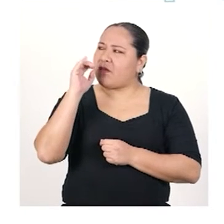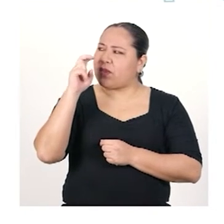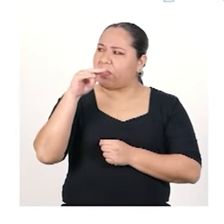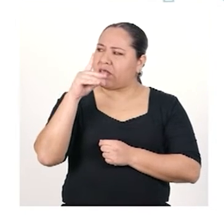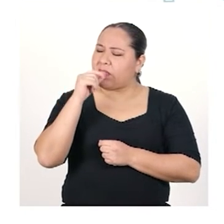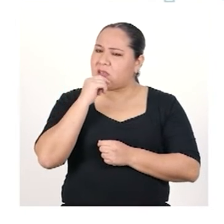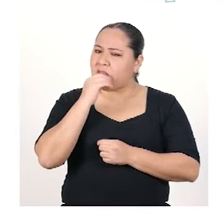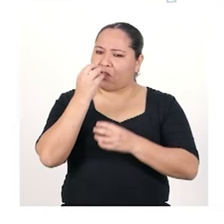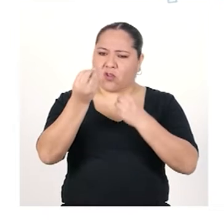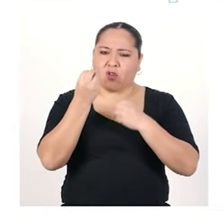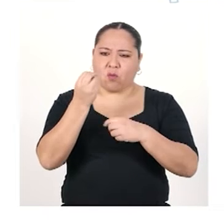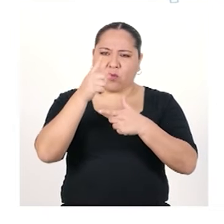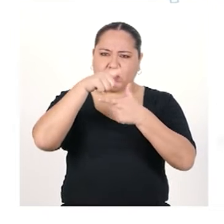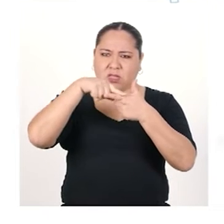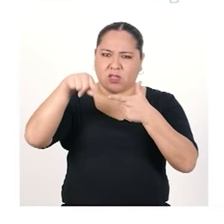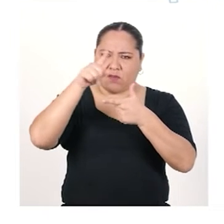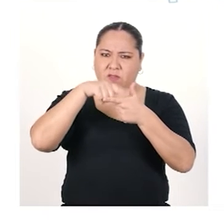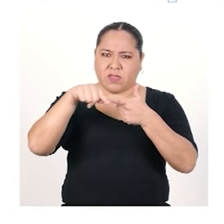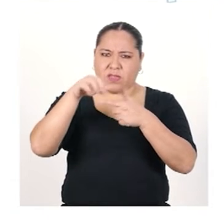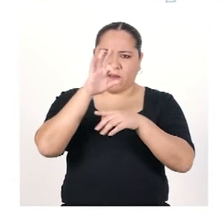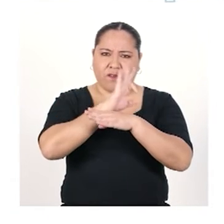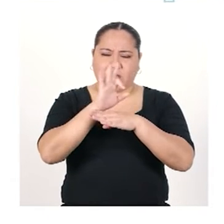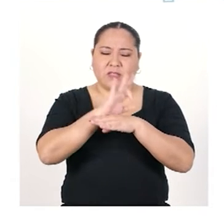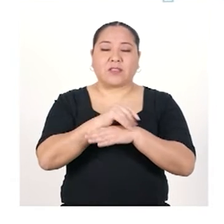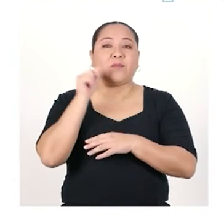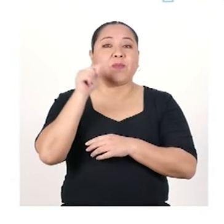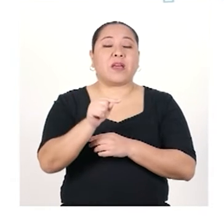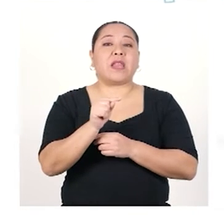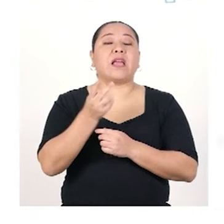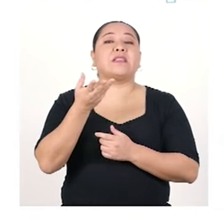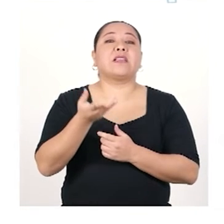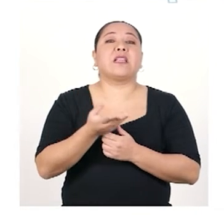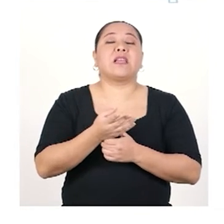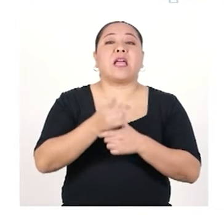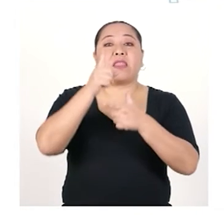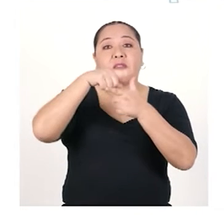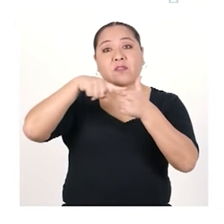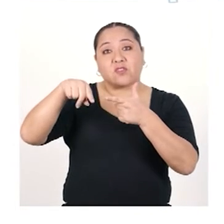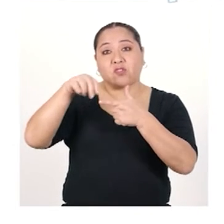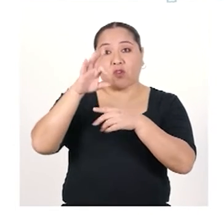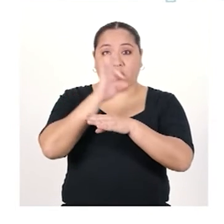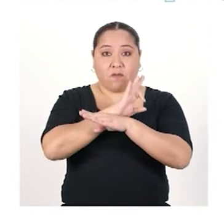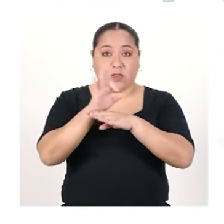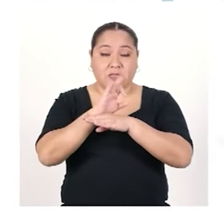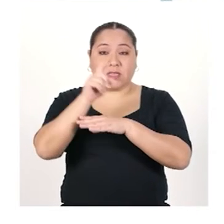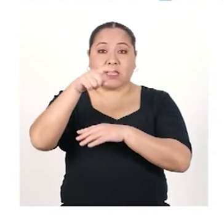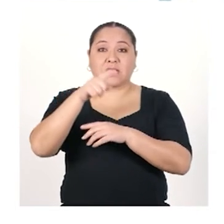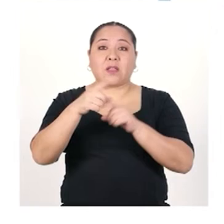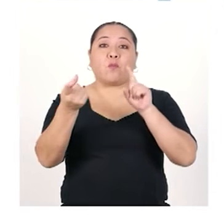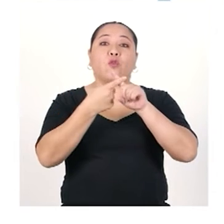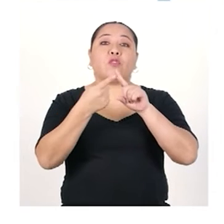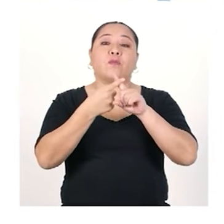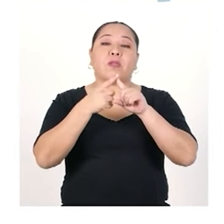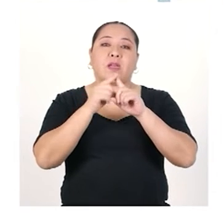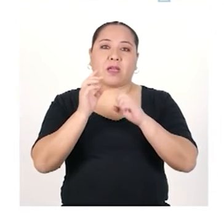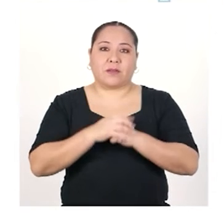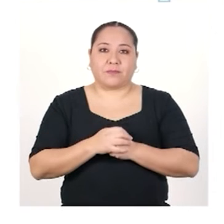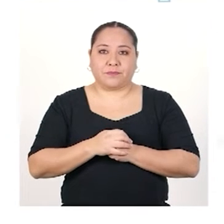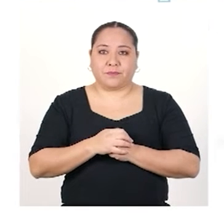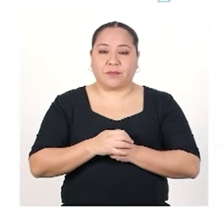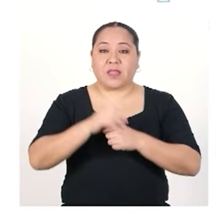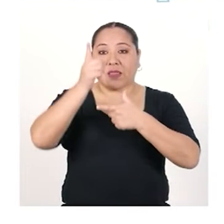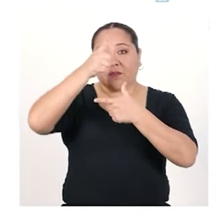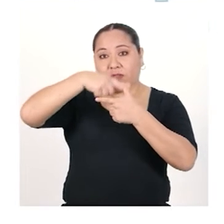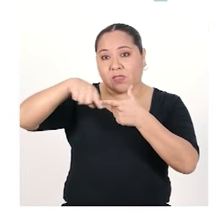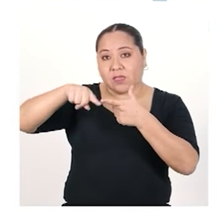profesora Brenda, ¿cómo se dividen las fracciones? Para realizar la división de fracciones es necesario multiplicar la